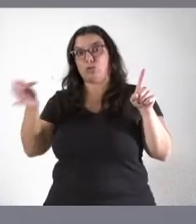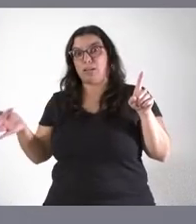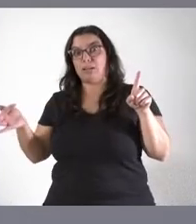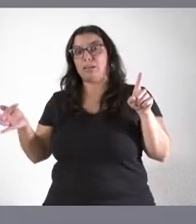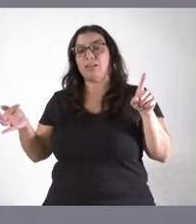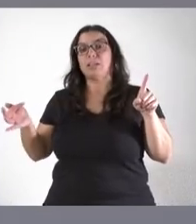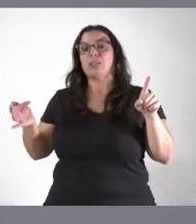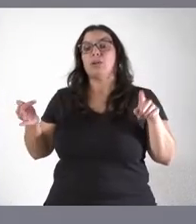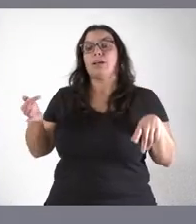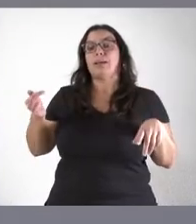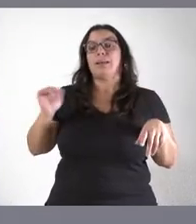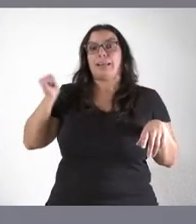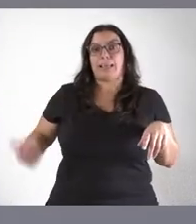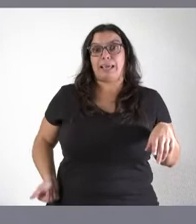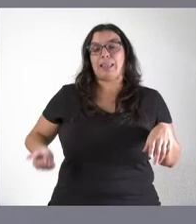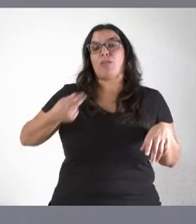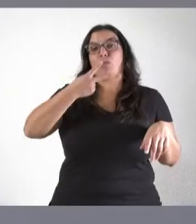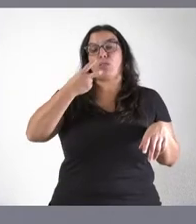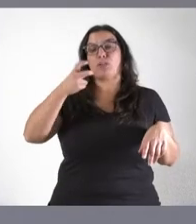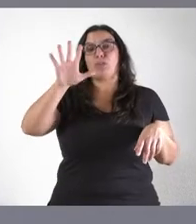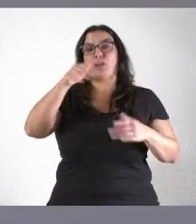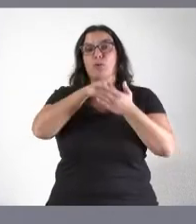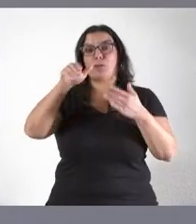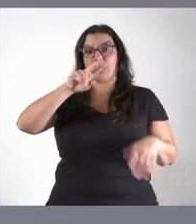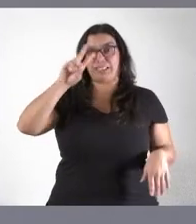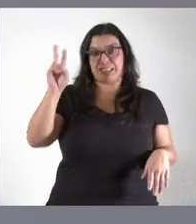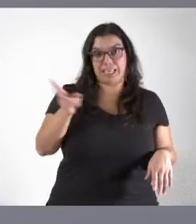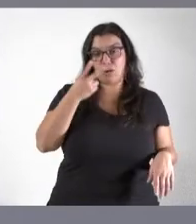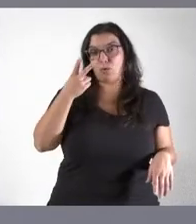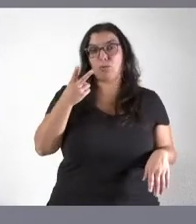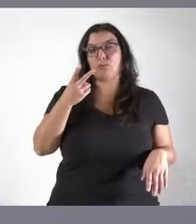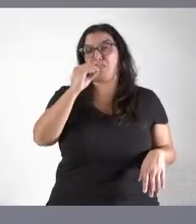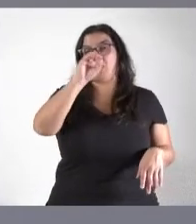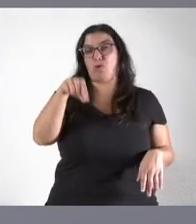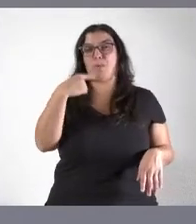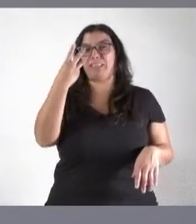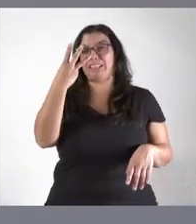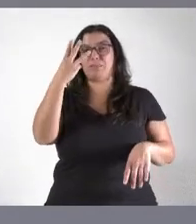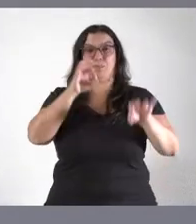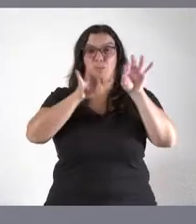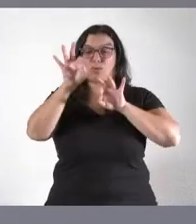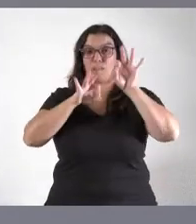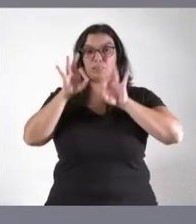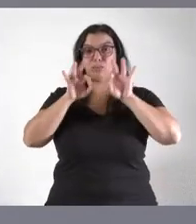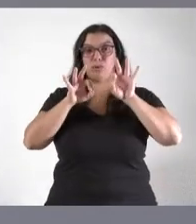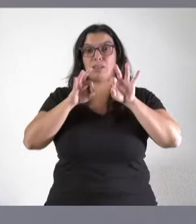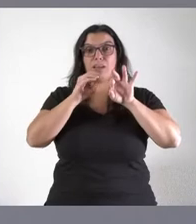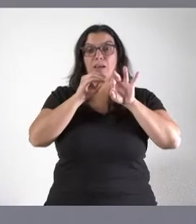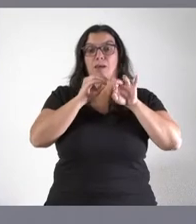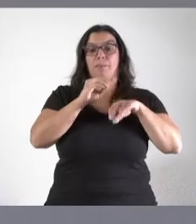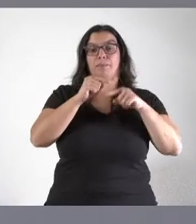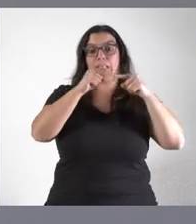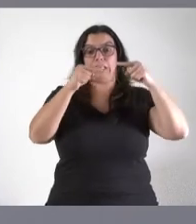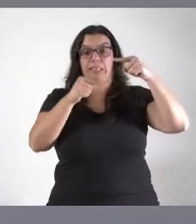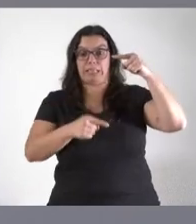deuda existente de estos 205 millones de euros de estos apenas 0,3% de incremento de fit